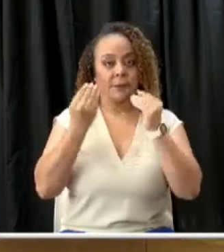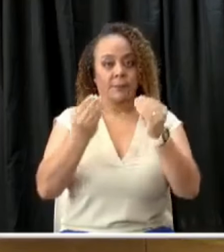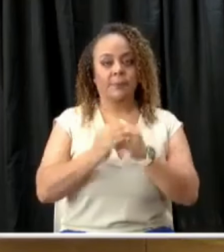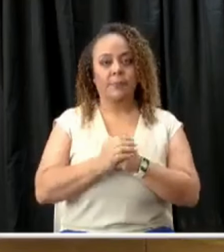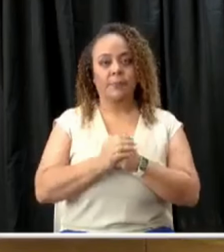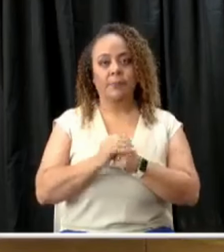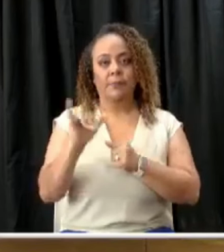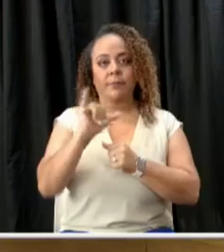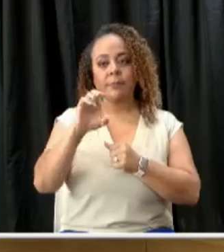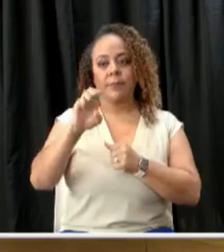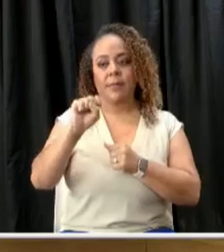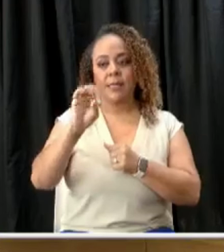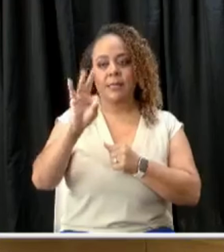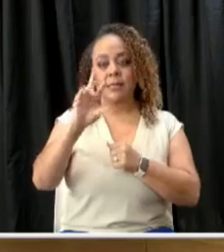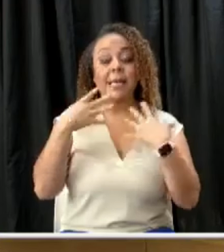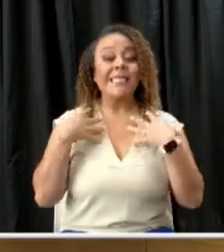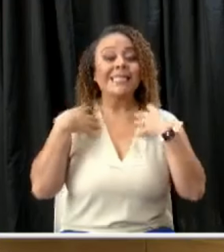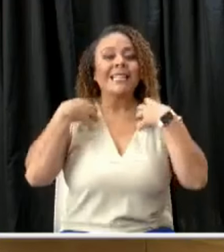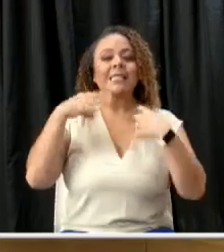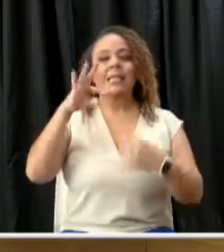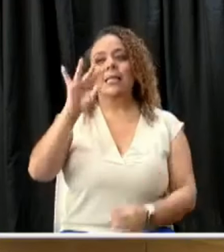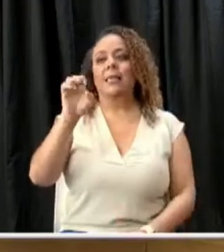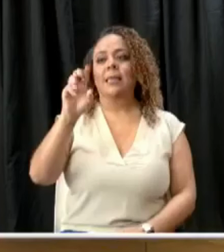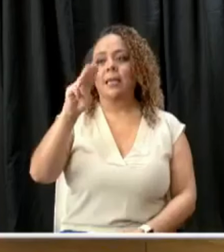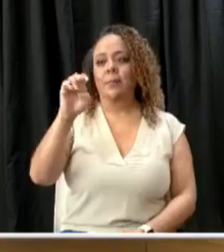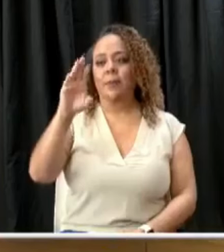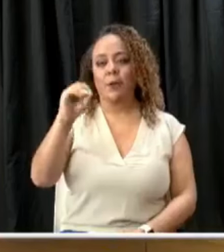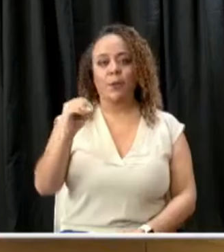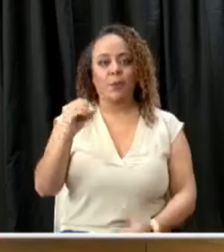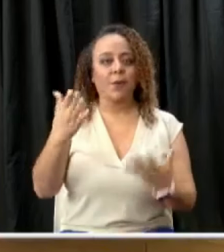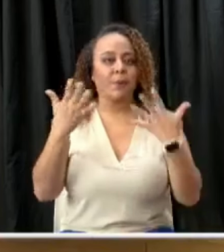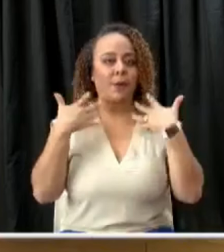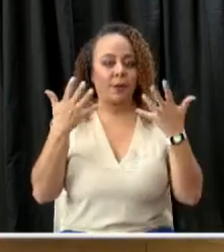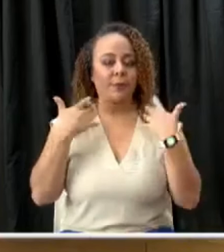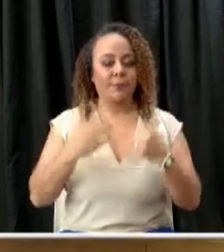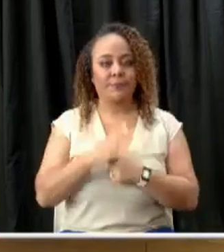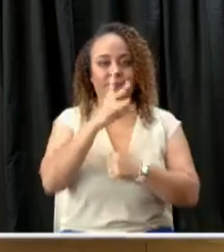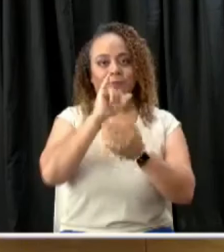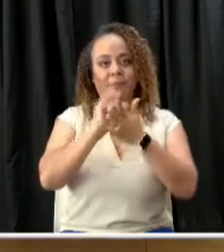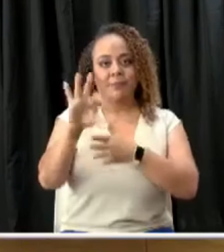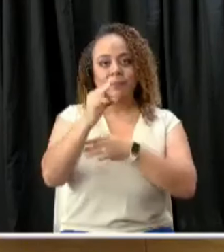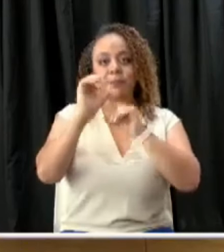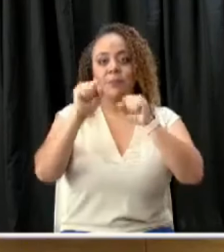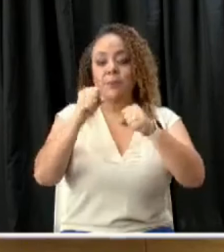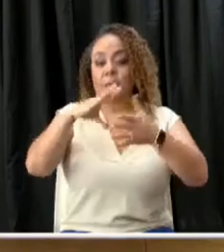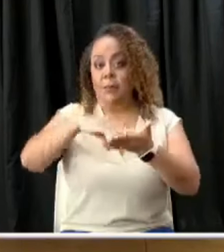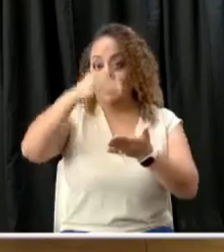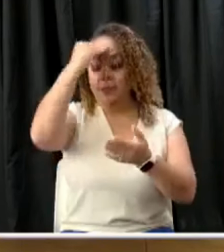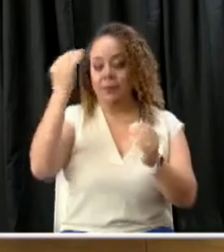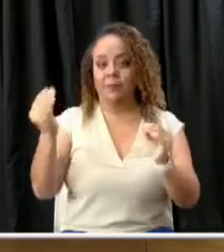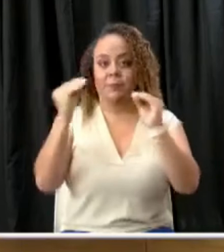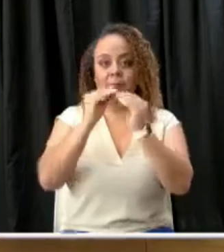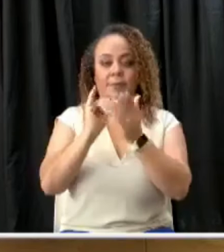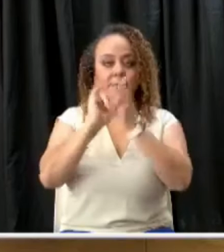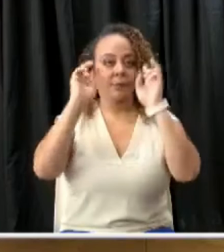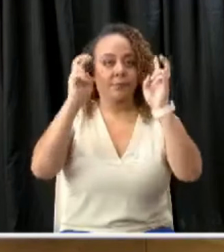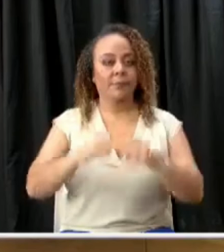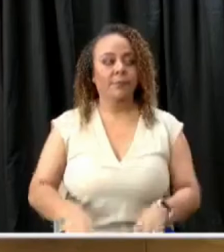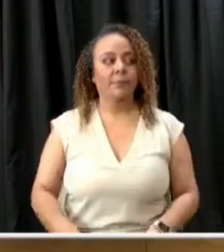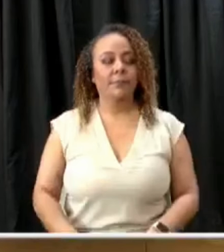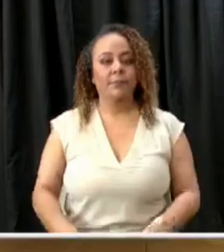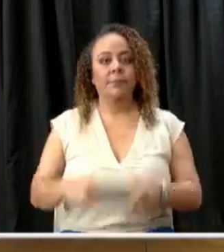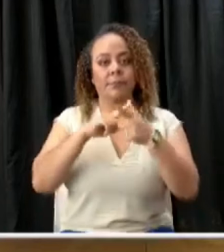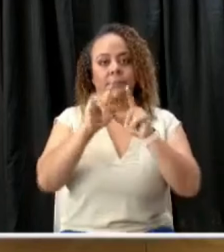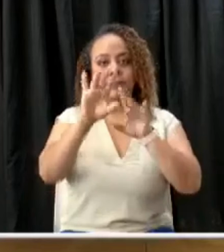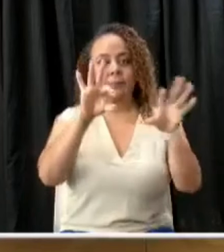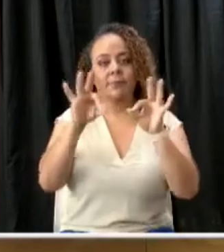como el estrés térmico por calor. Y de esta forma poder aprender muchísimo más sobre este tema. Así que